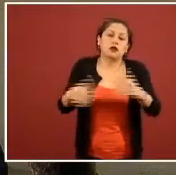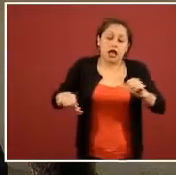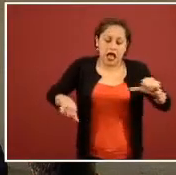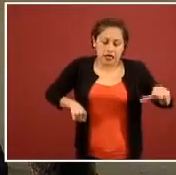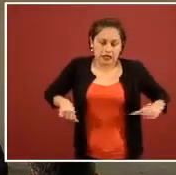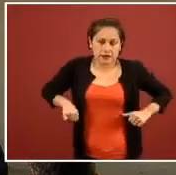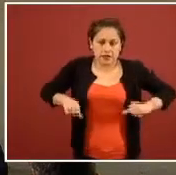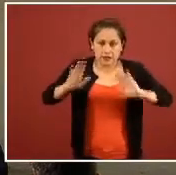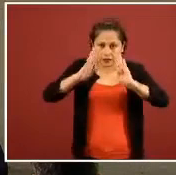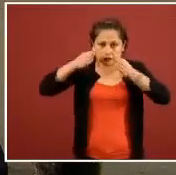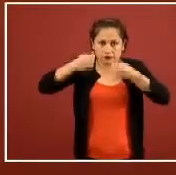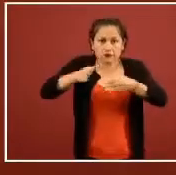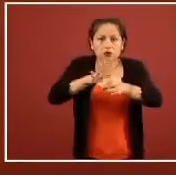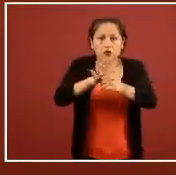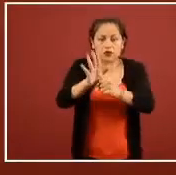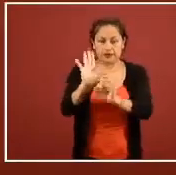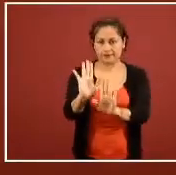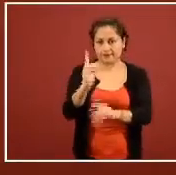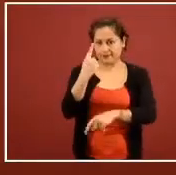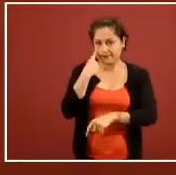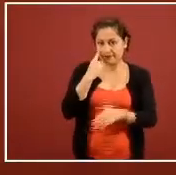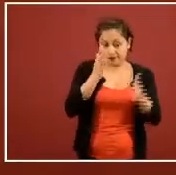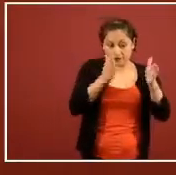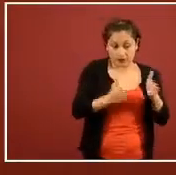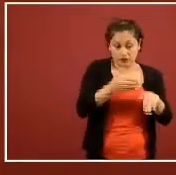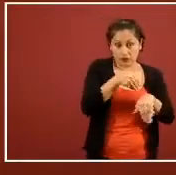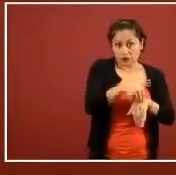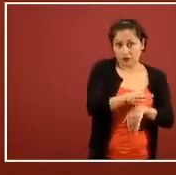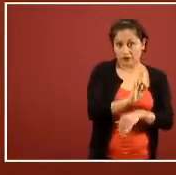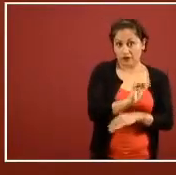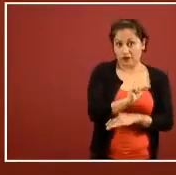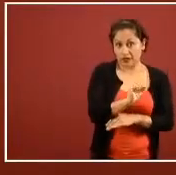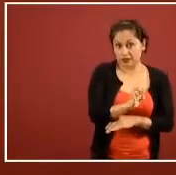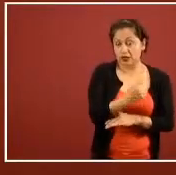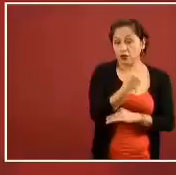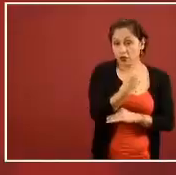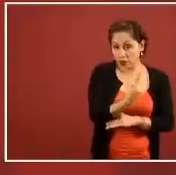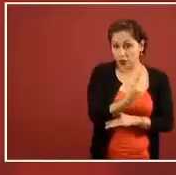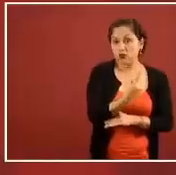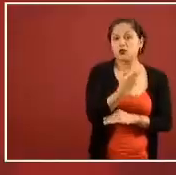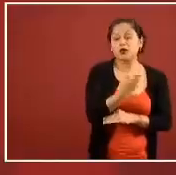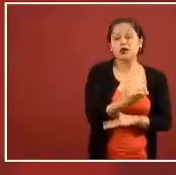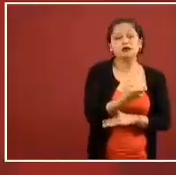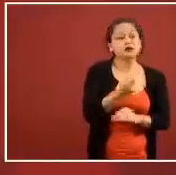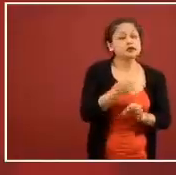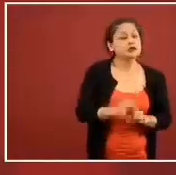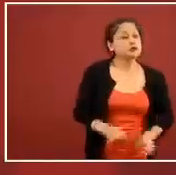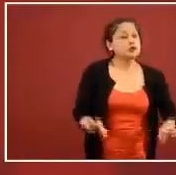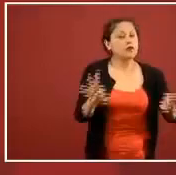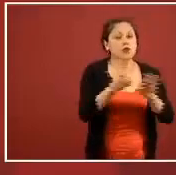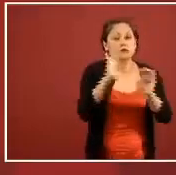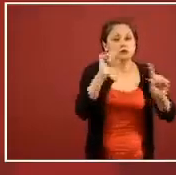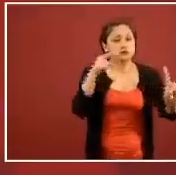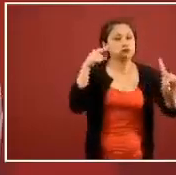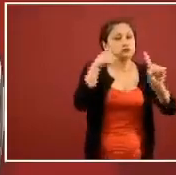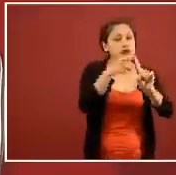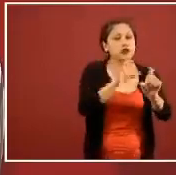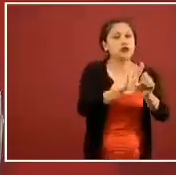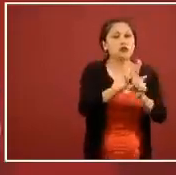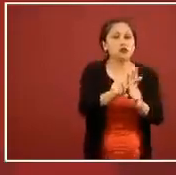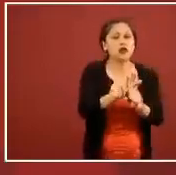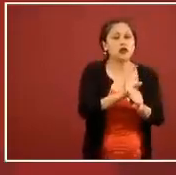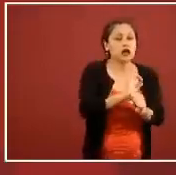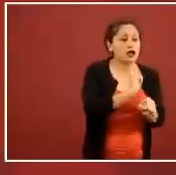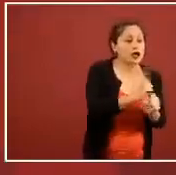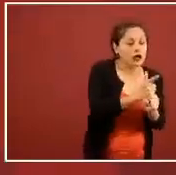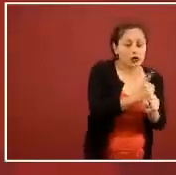principalmente. En la fase 1, en su momento, lo más importante fue la contención en torno a los casos, identificación de